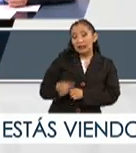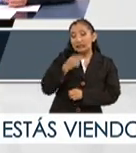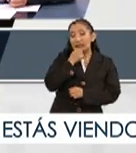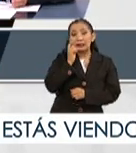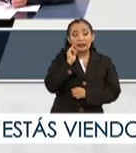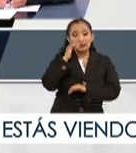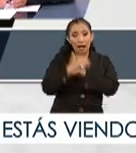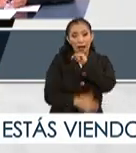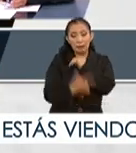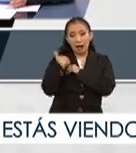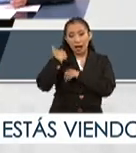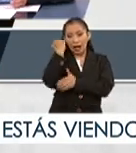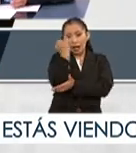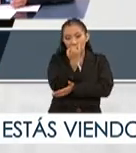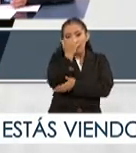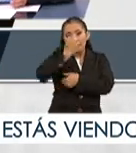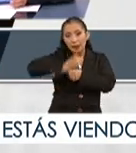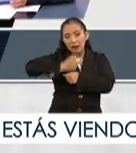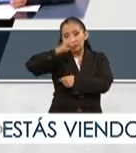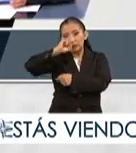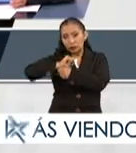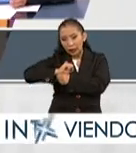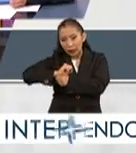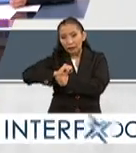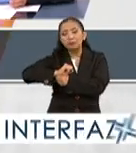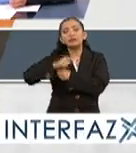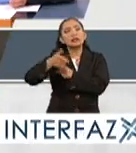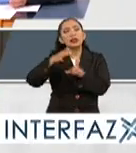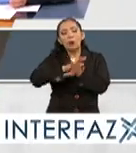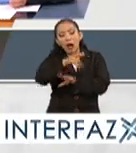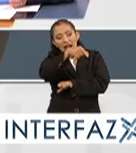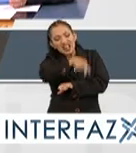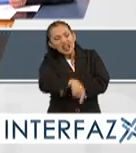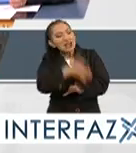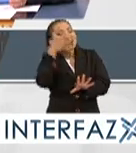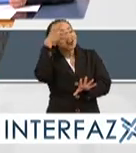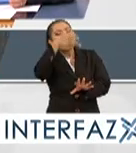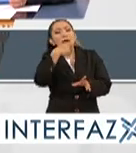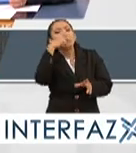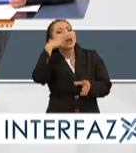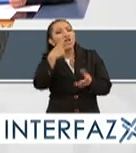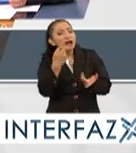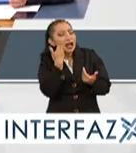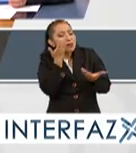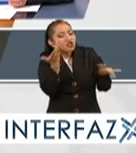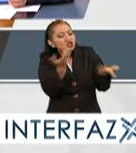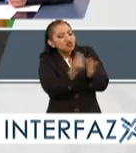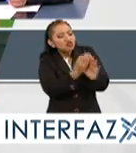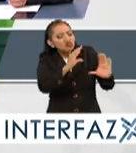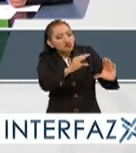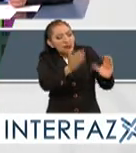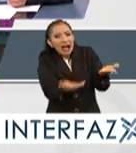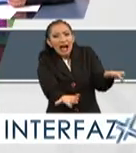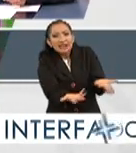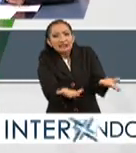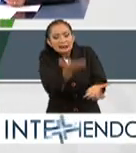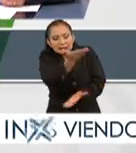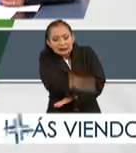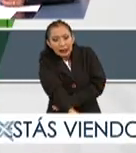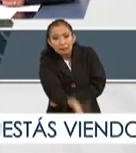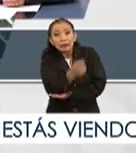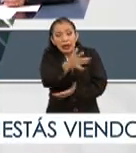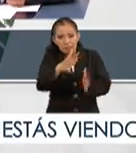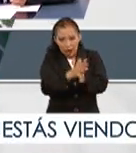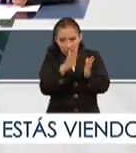niños al terminar el preescolar, la primaria, la secundaria. ¿Qué tipo de mexicanas, de mexicanos era lo que estábamos intentando formar? Entonces,